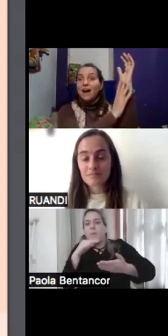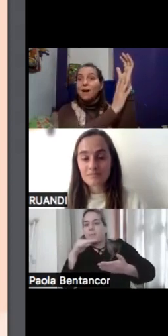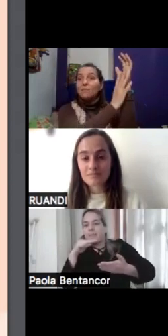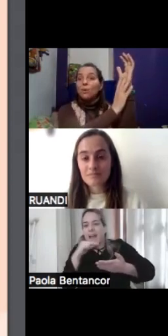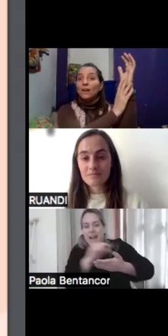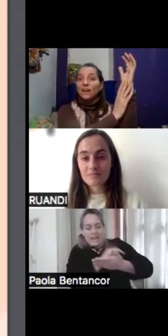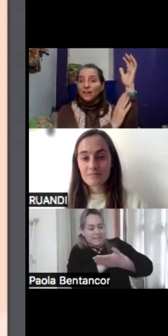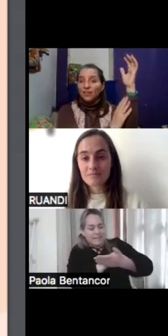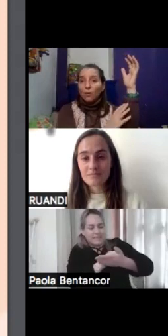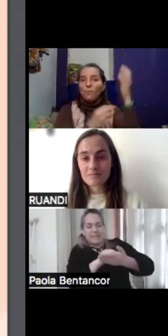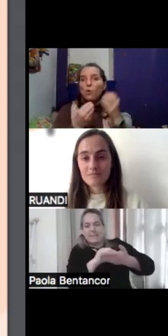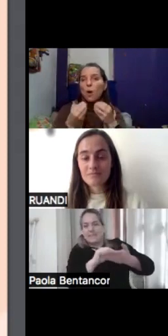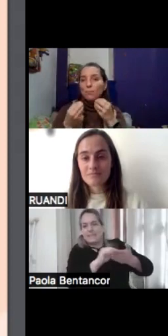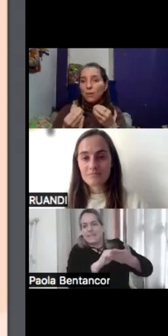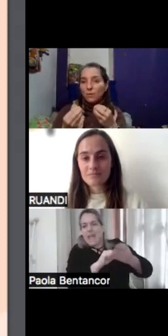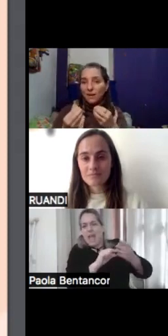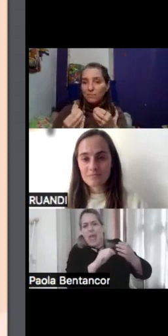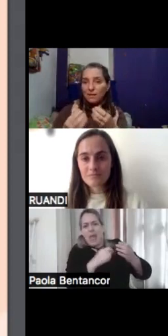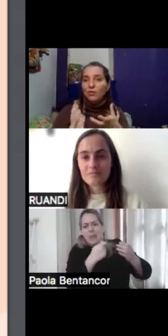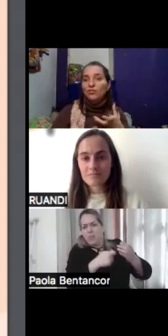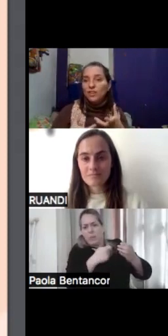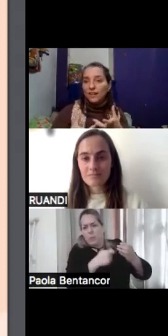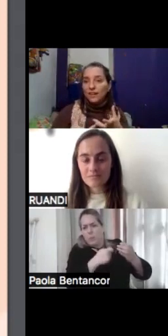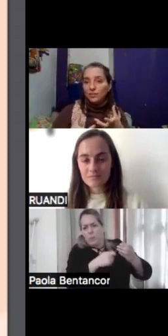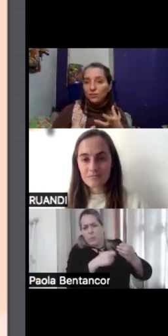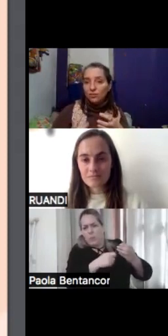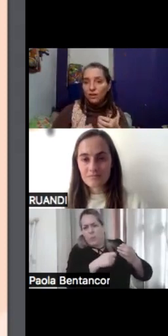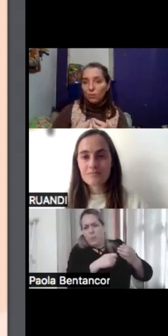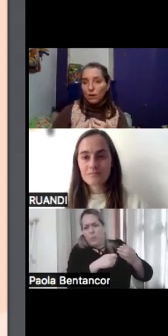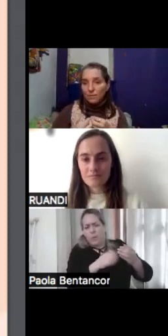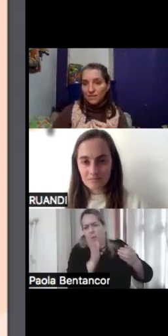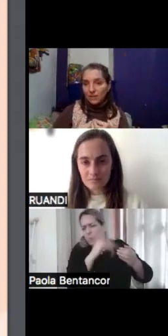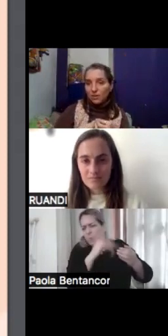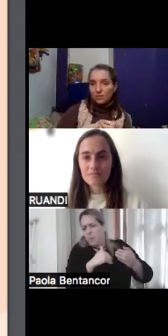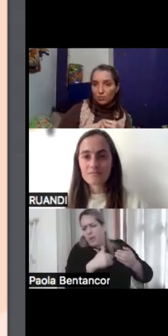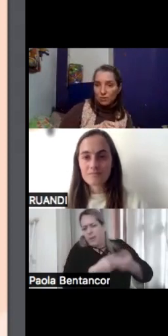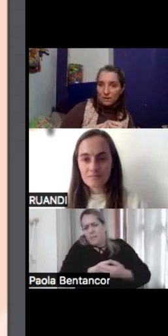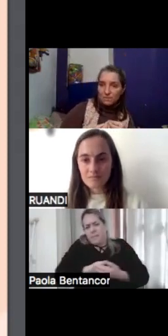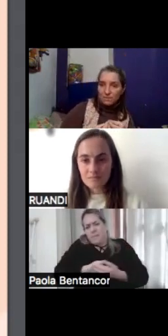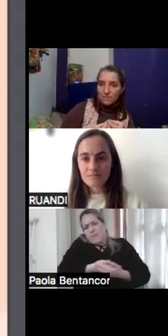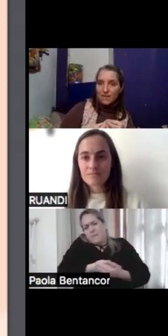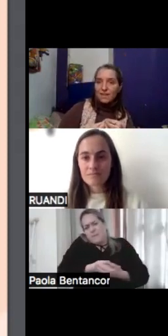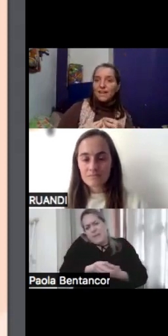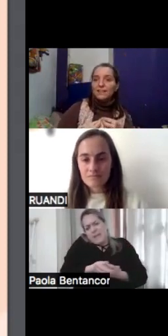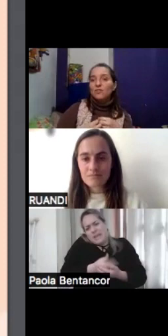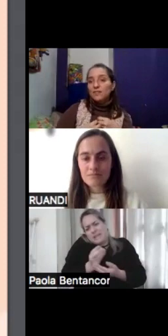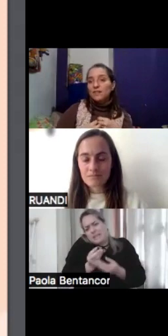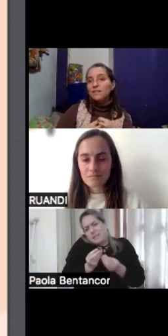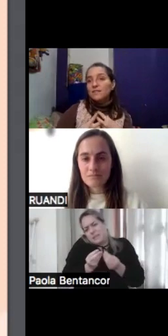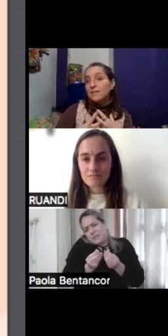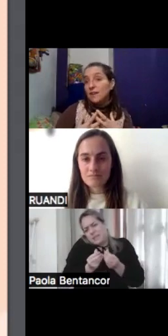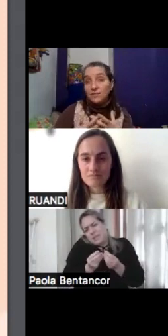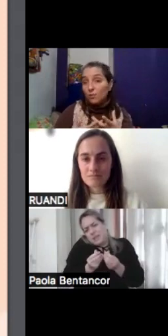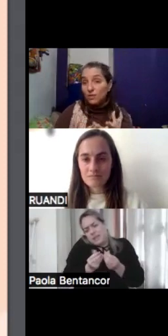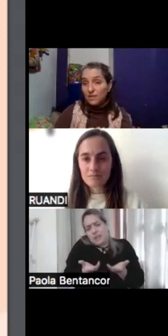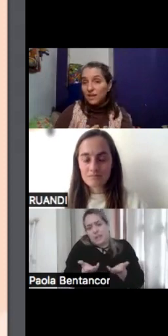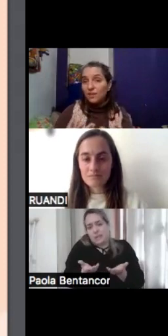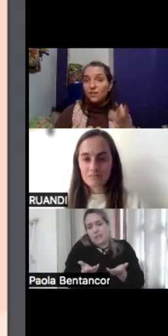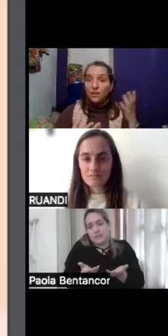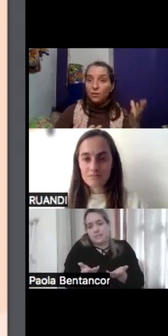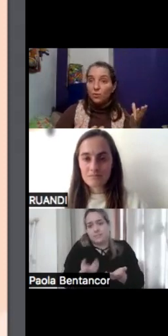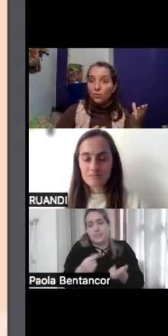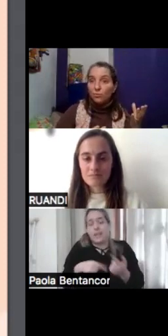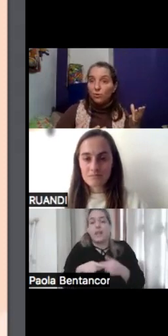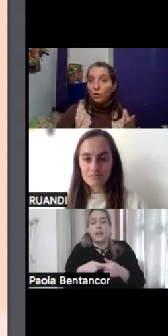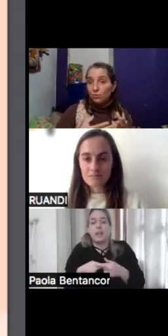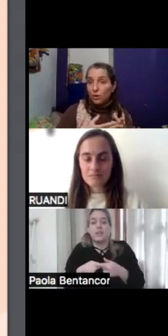lo cual hacía que sea muy rígido, poco amable para contacto con el cuerpecito de su bebé. Entonces se hizo